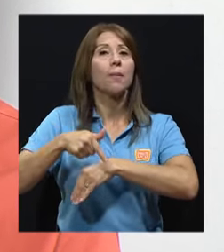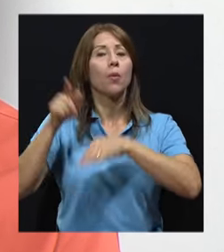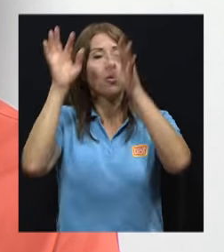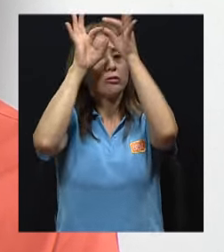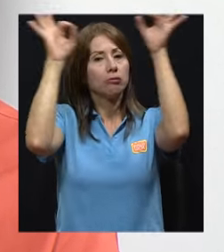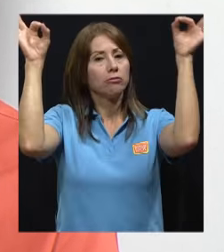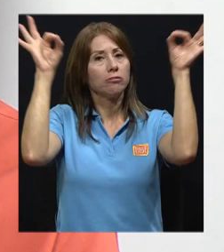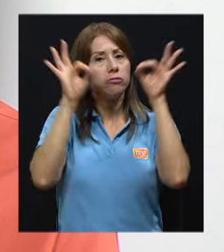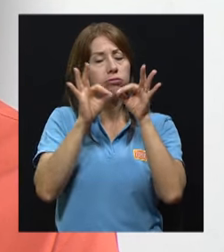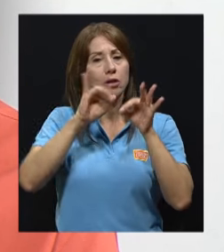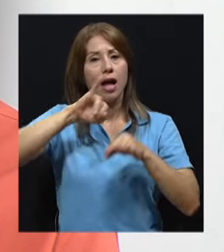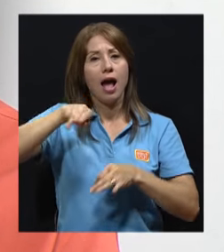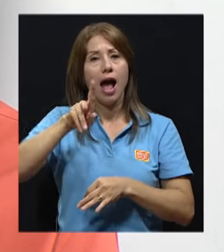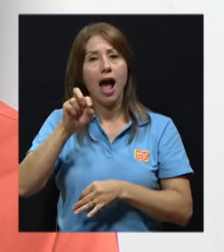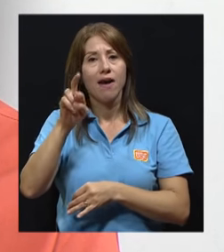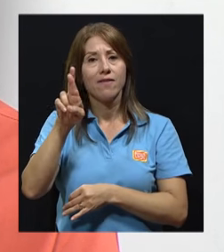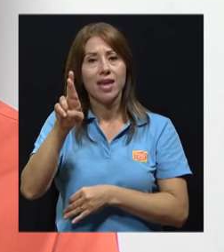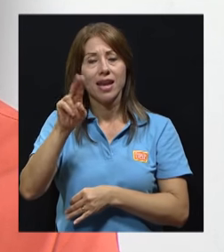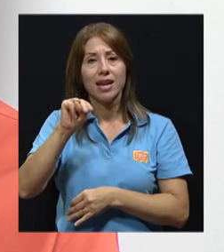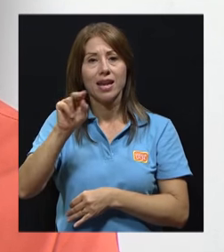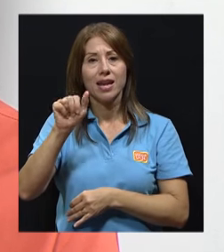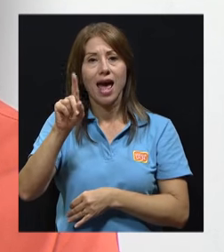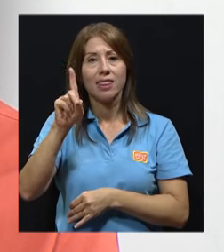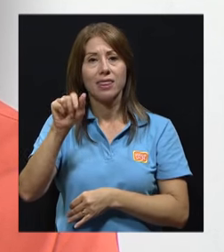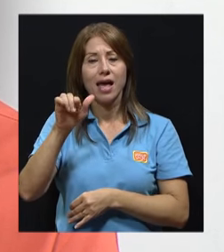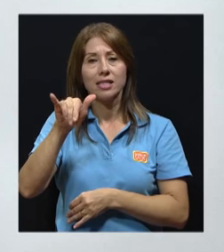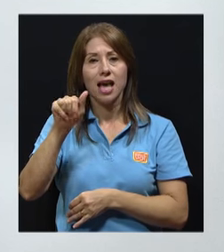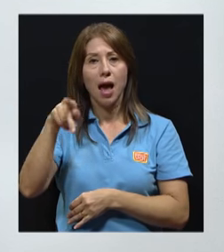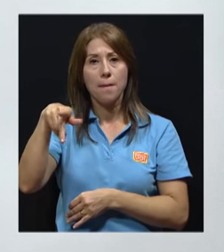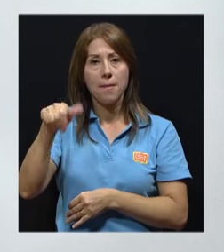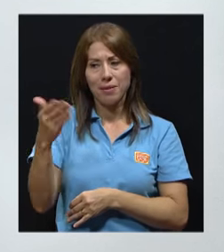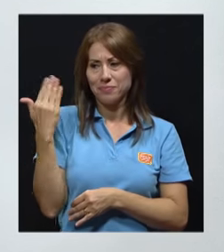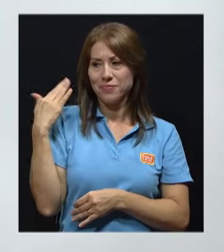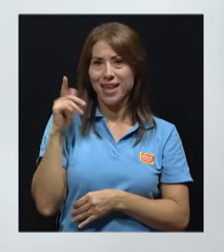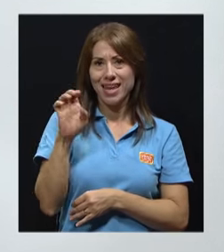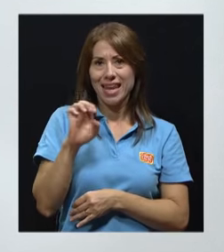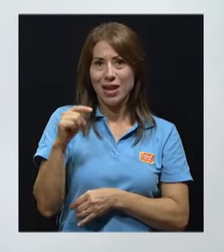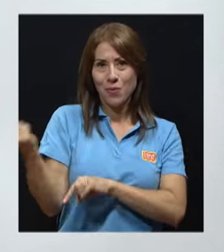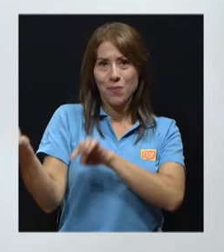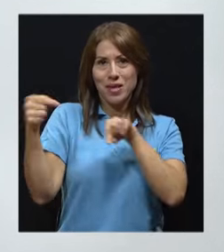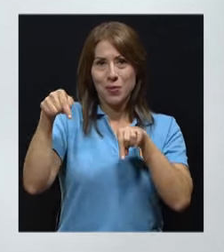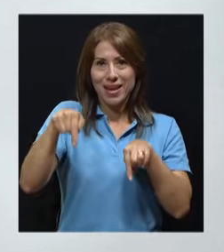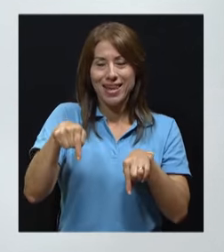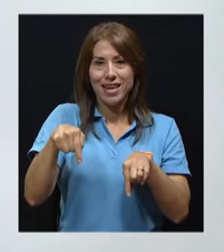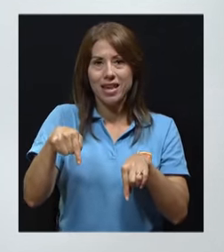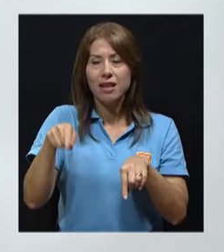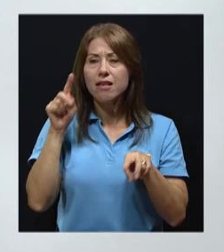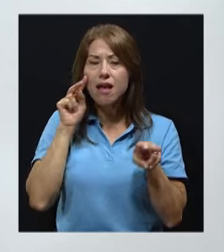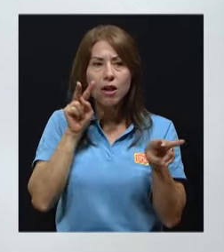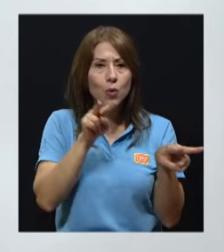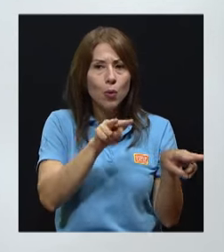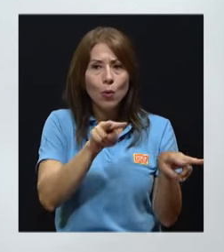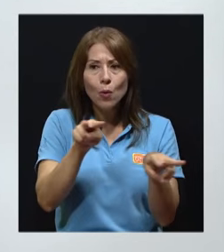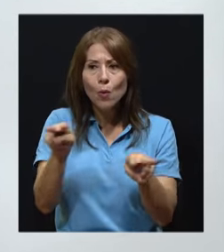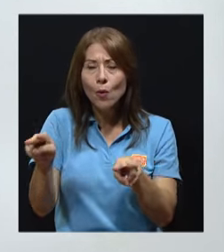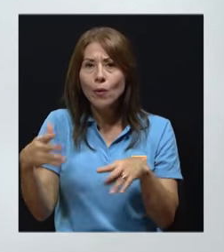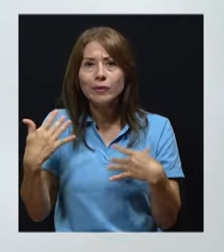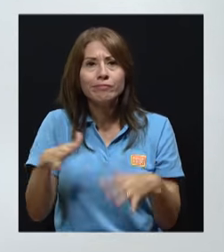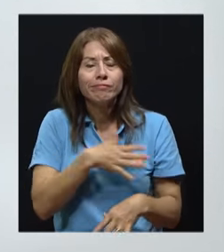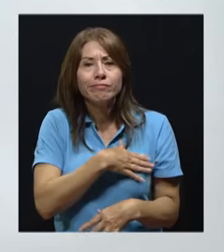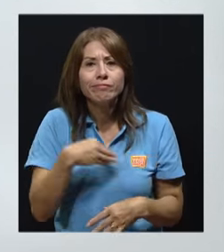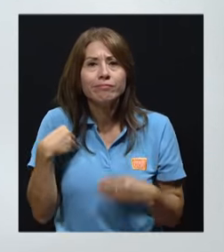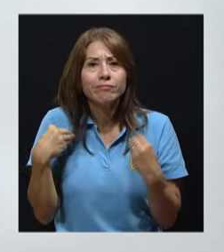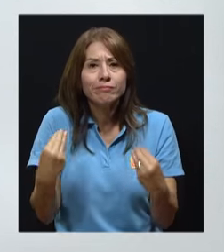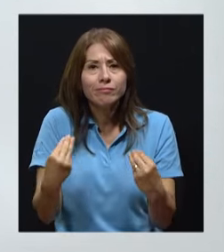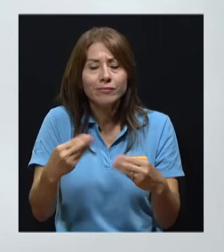Marimba mundial Javier nandayapa ahora en enero aquí en Santa Cruz impartiendo un curso y estaba fascinado con estas marimbas tanto las